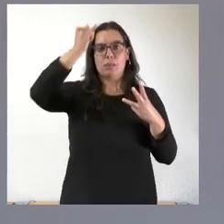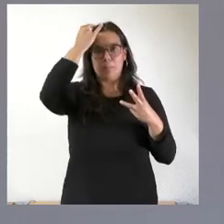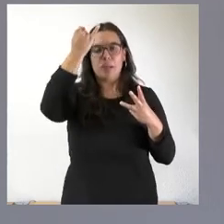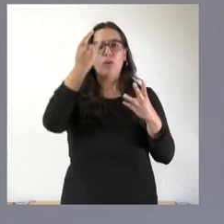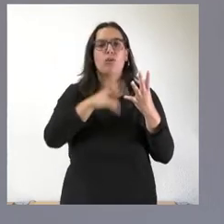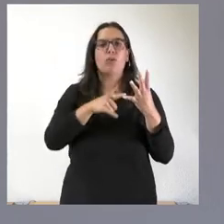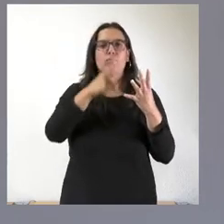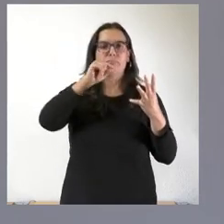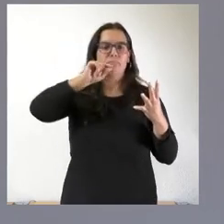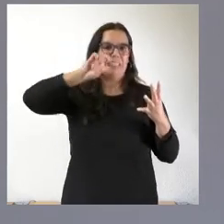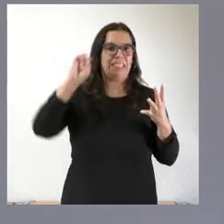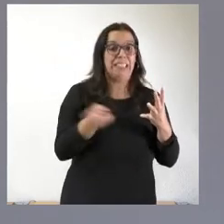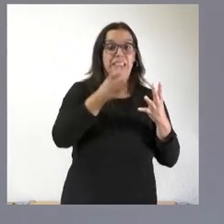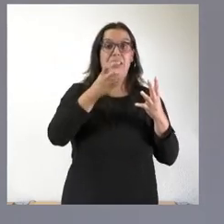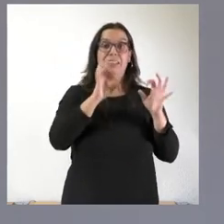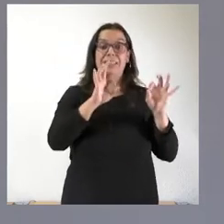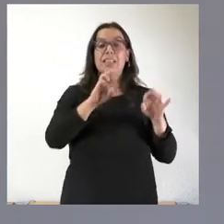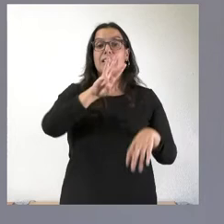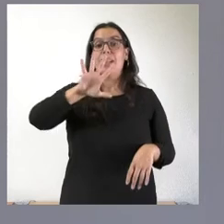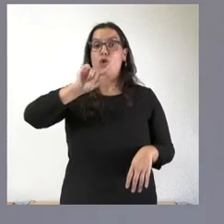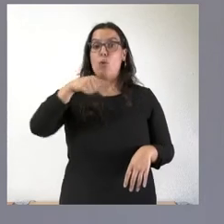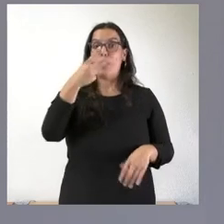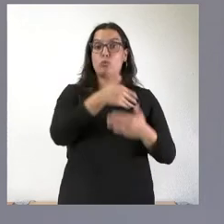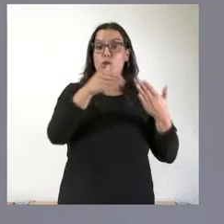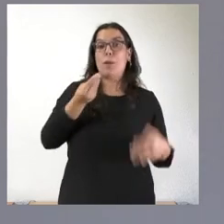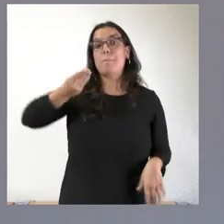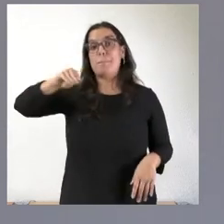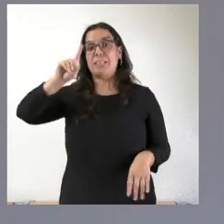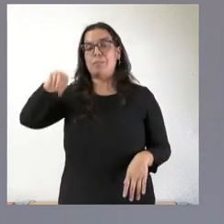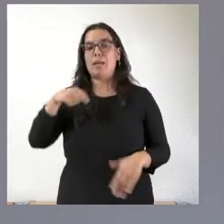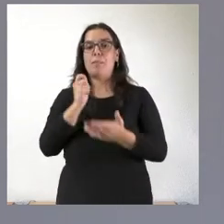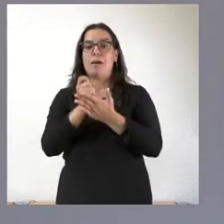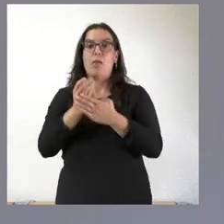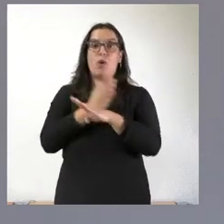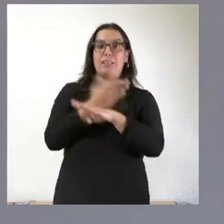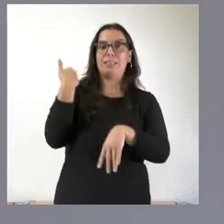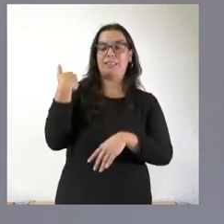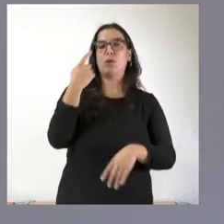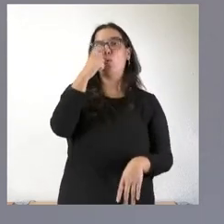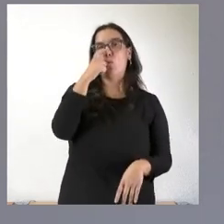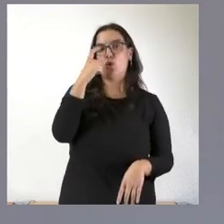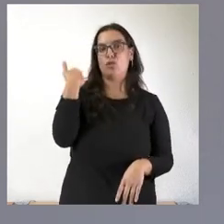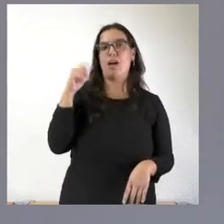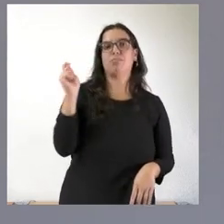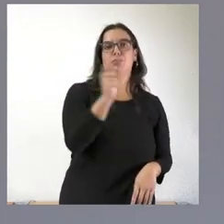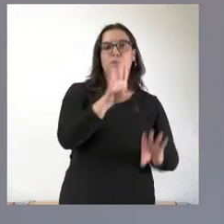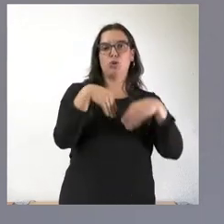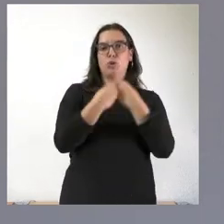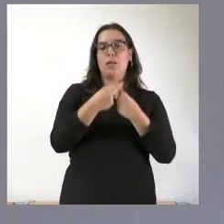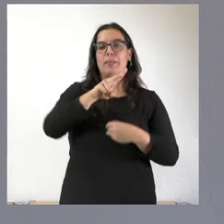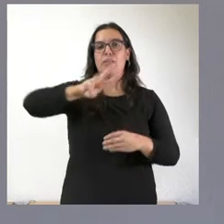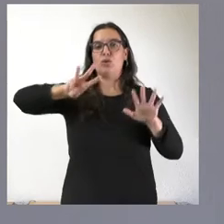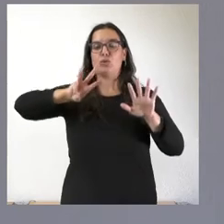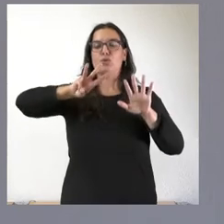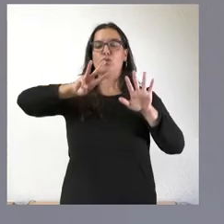cunícola. Y a estas cantidades de 35,2 millones se une el anticipo que habíamos realizado ya en el mes de junio de 28,5 millones de